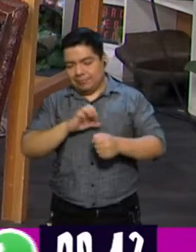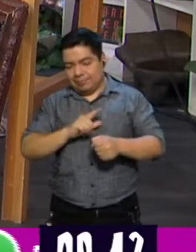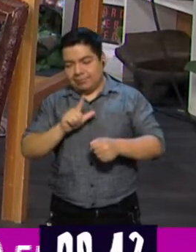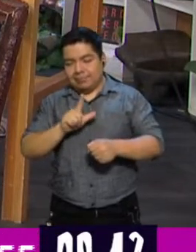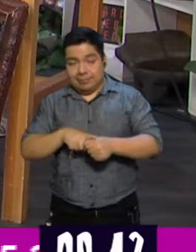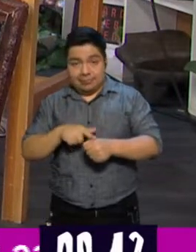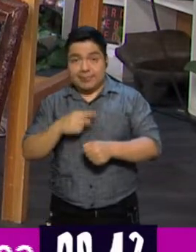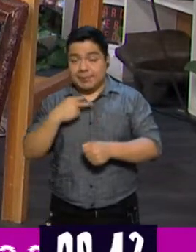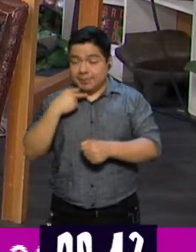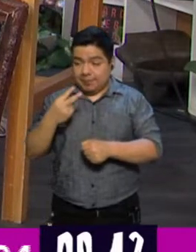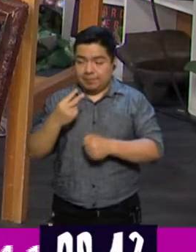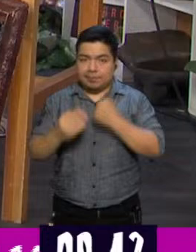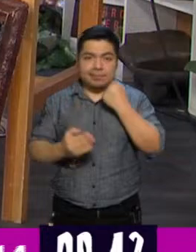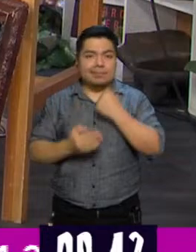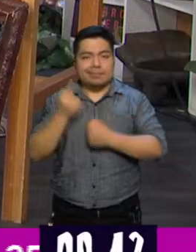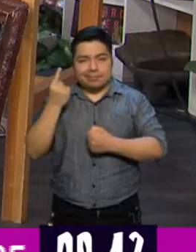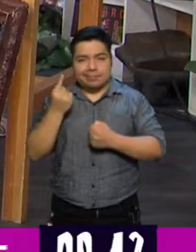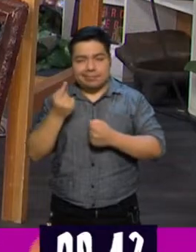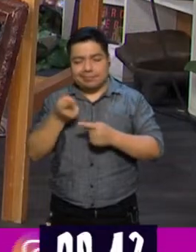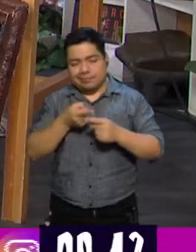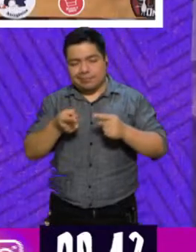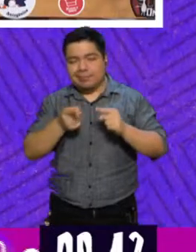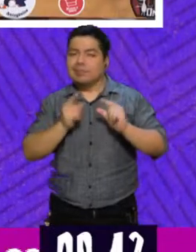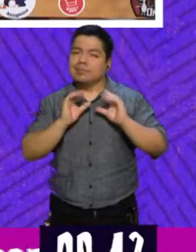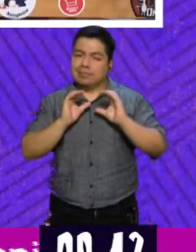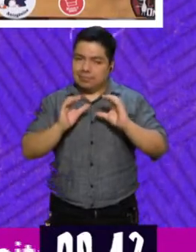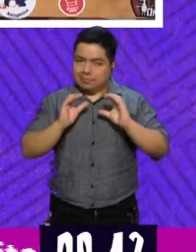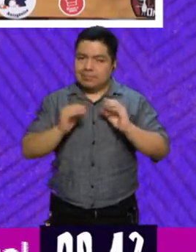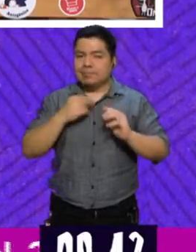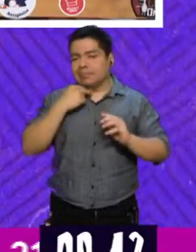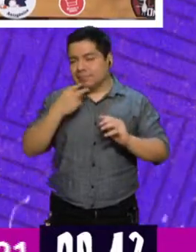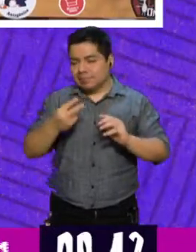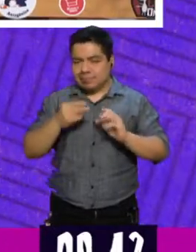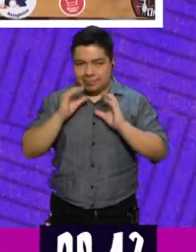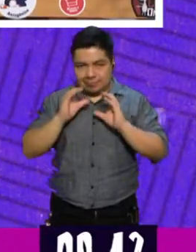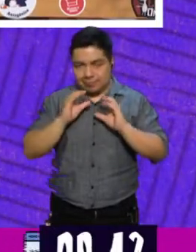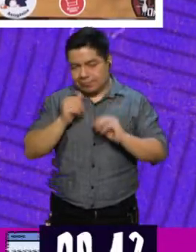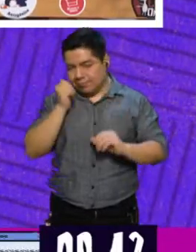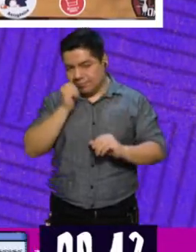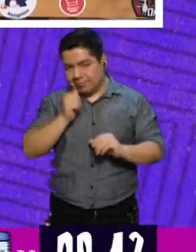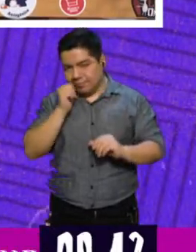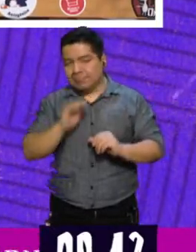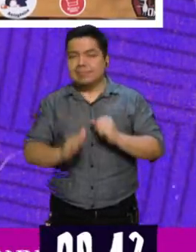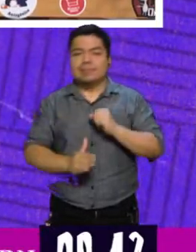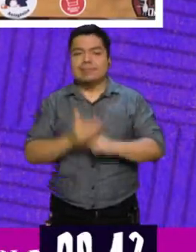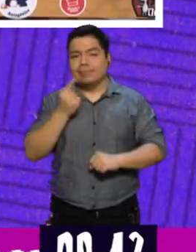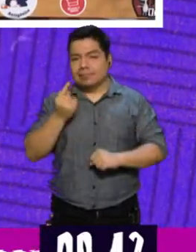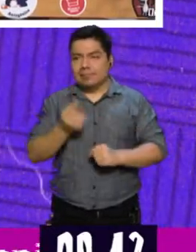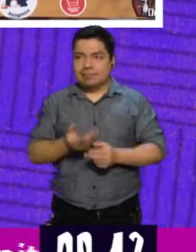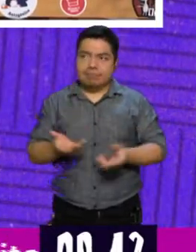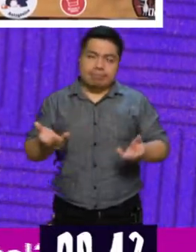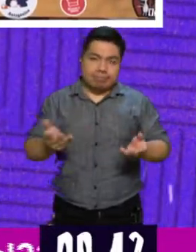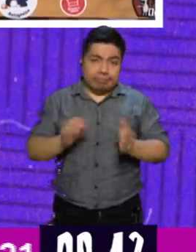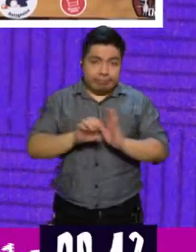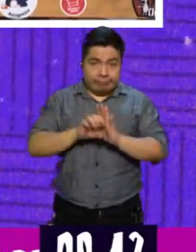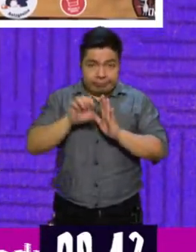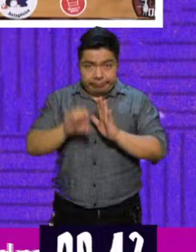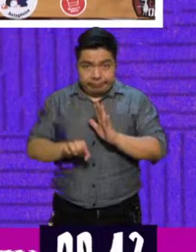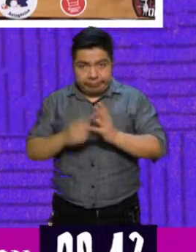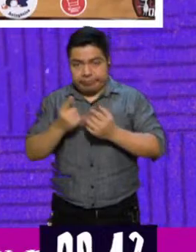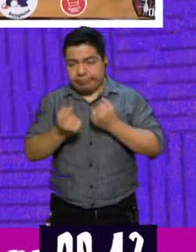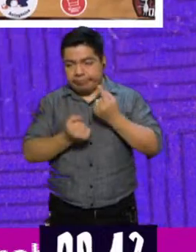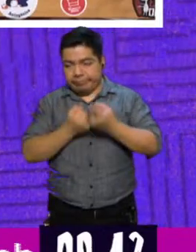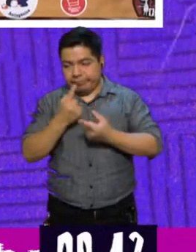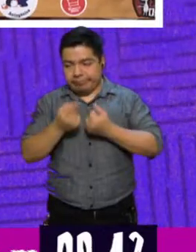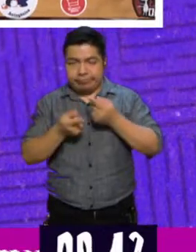voz para promover el cuidado de la voz. Porque, por ejemplo, hay personas que